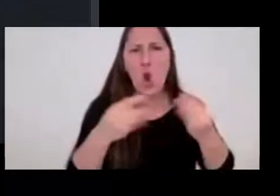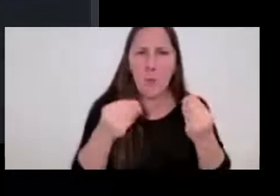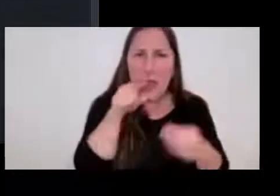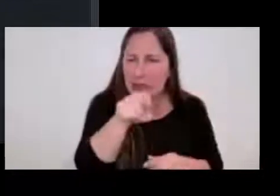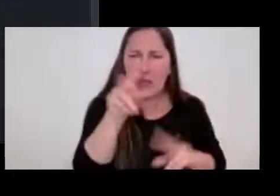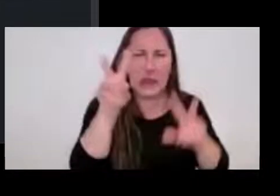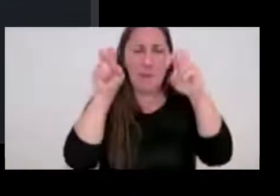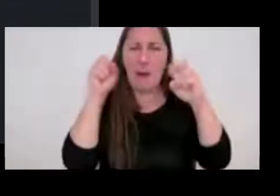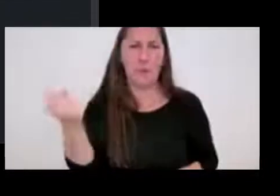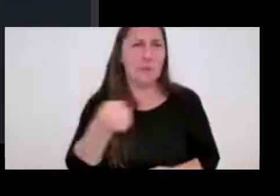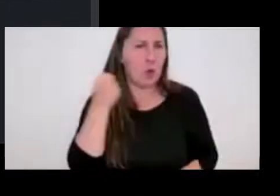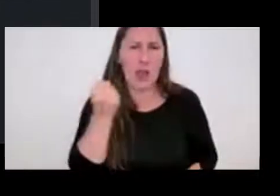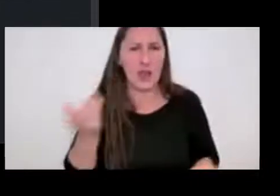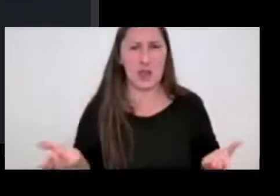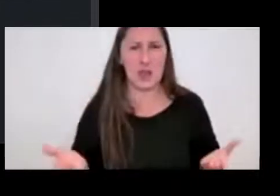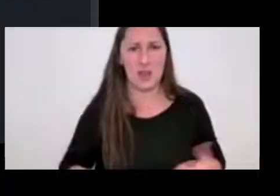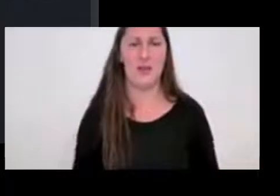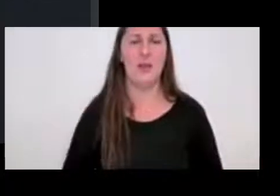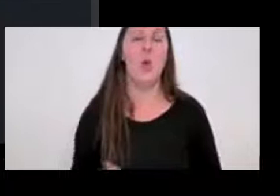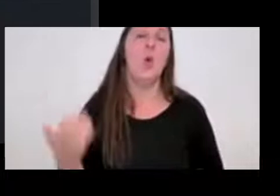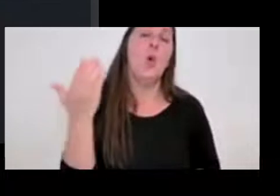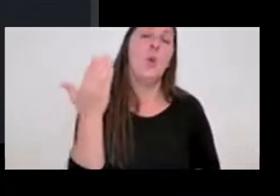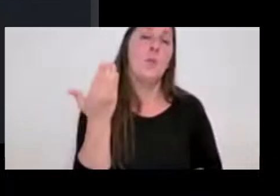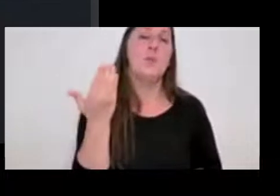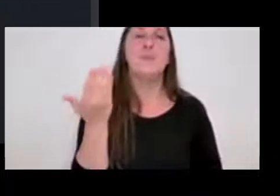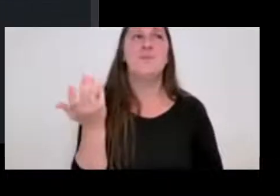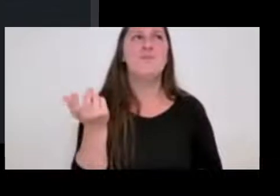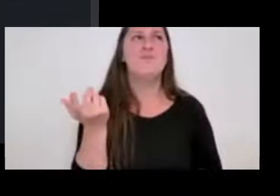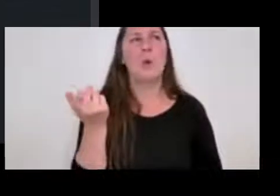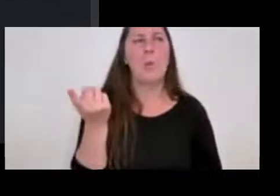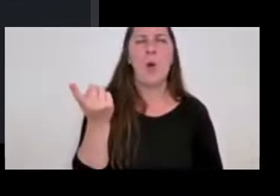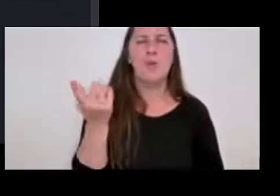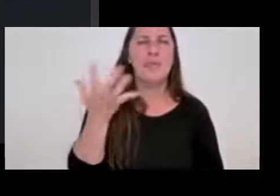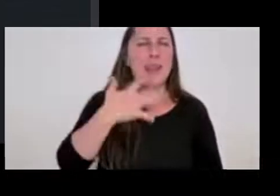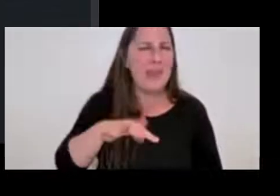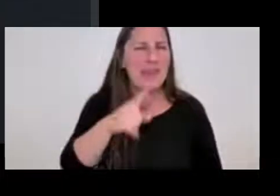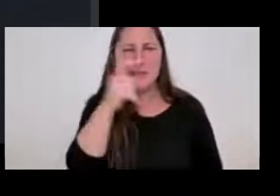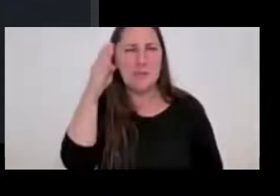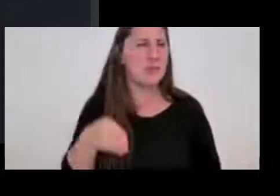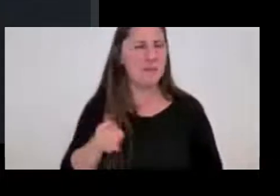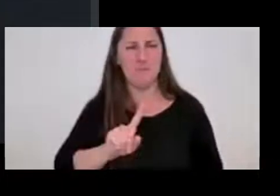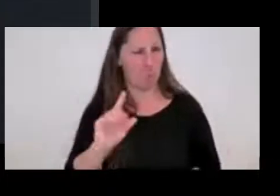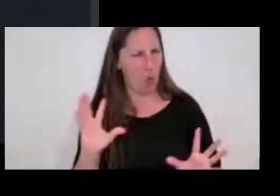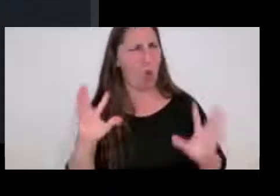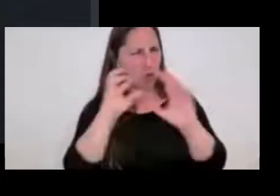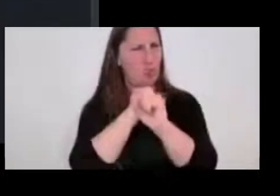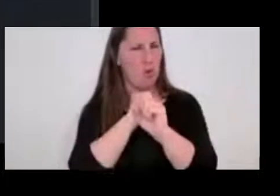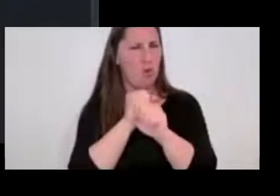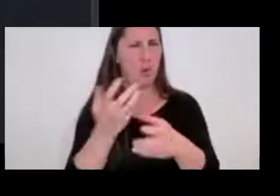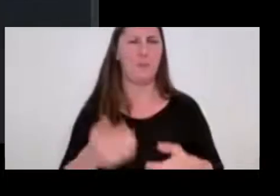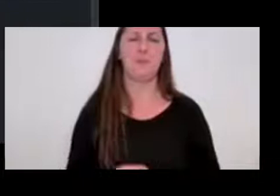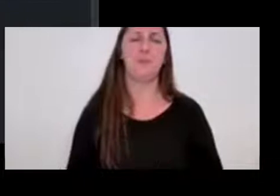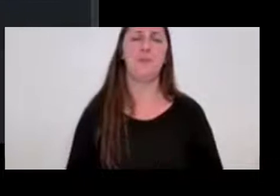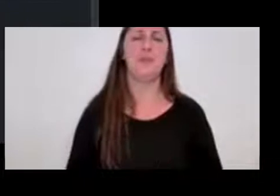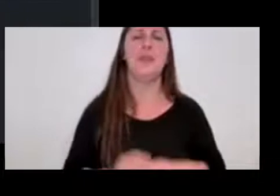hoy. Porque puede, digamos, no es claro, digamos, ¿no? Bueno, y el tema de la factura